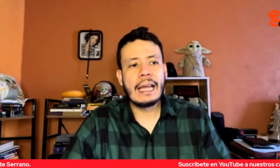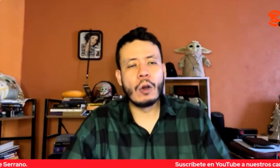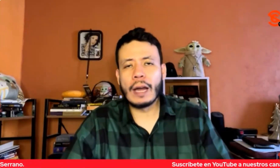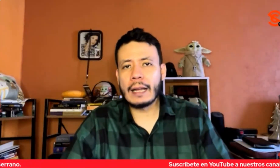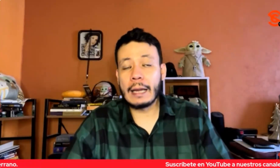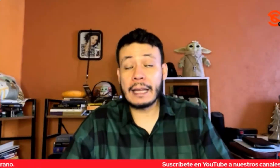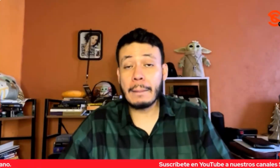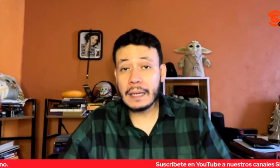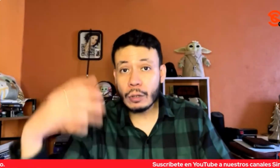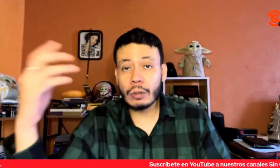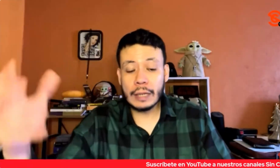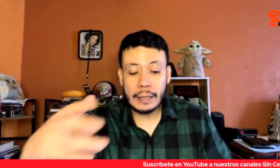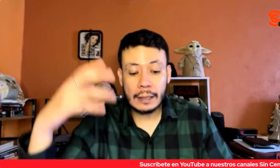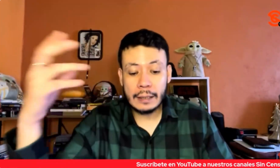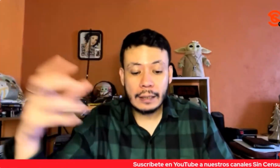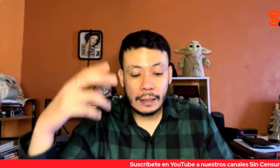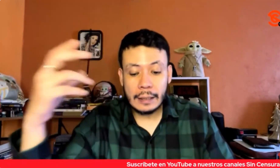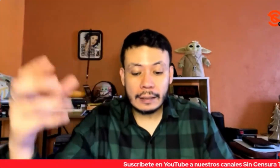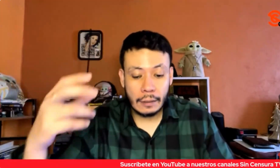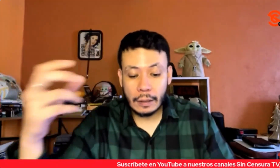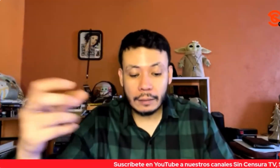venido